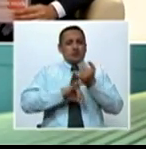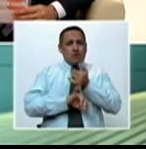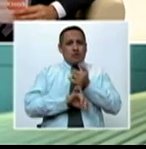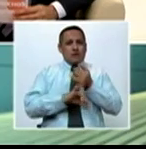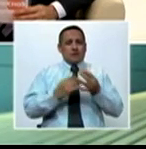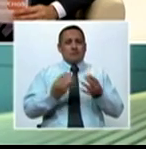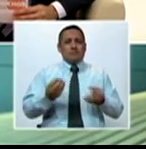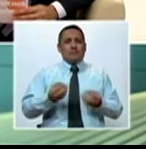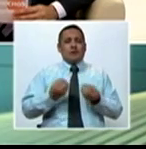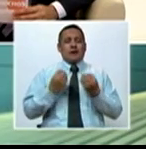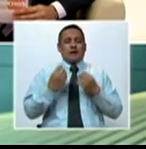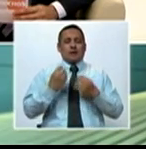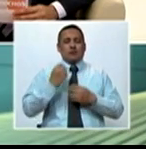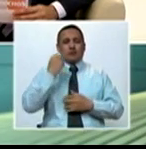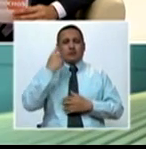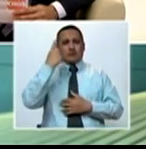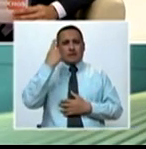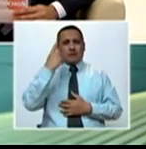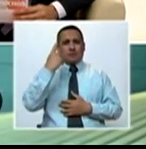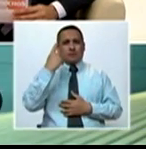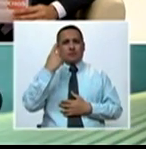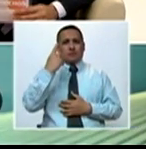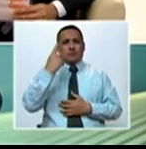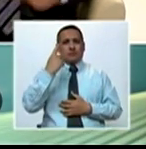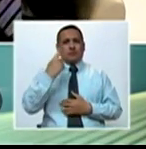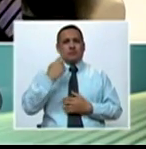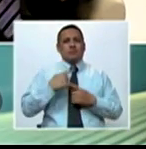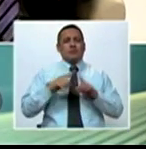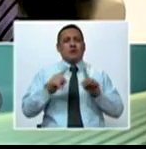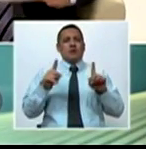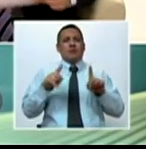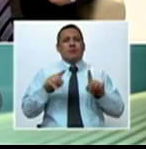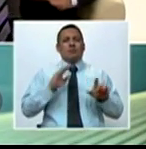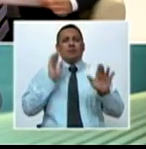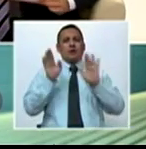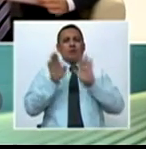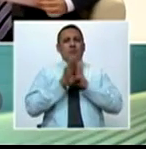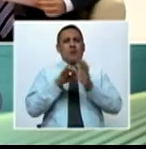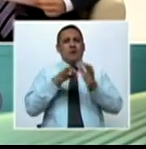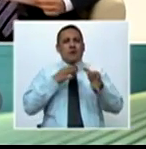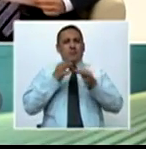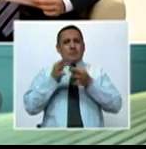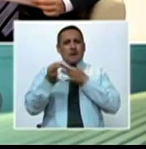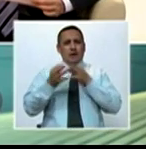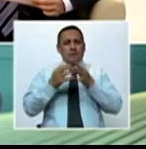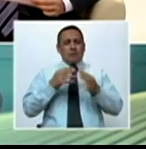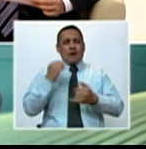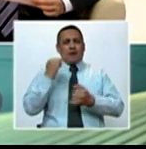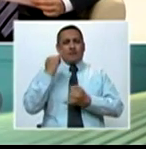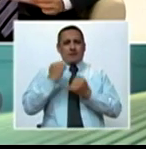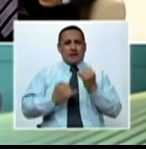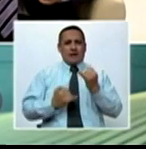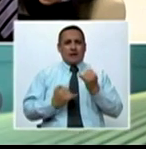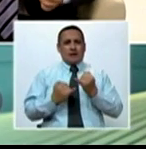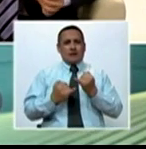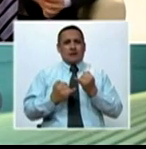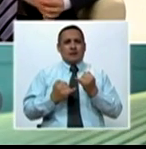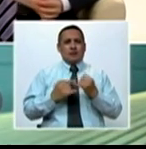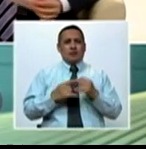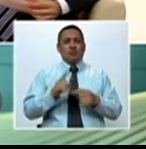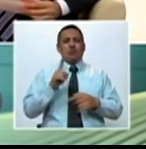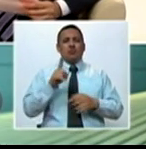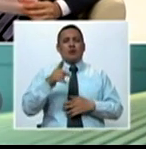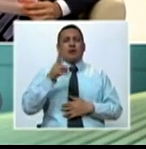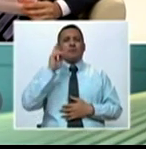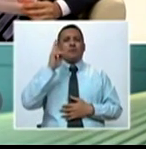entendamos. Entonces, aquí viene ya el caso finalmente. Una profesora de